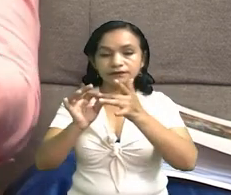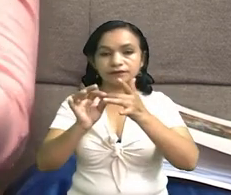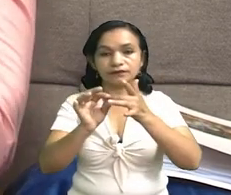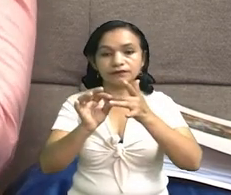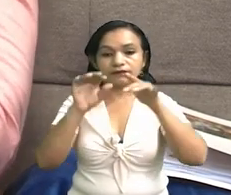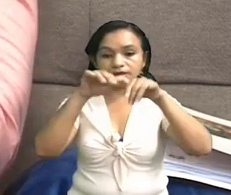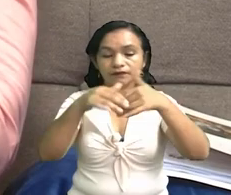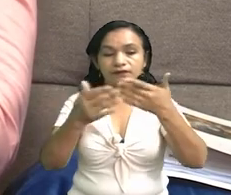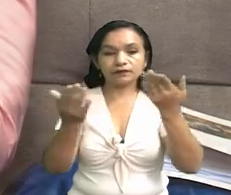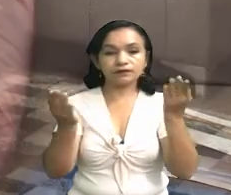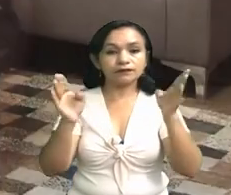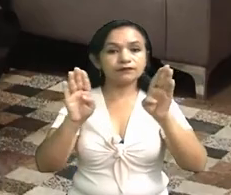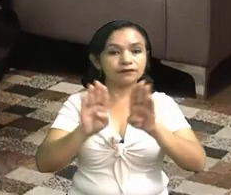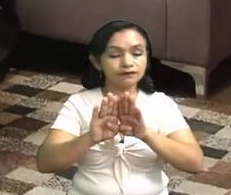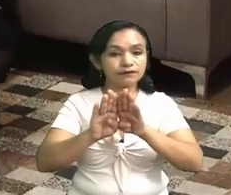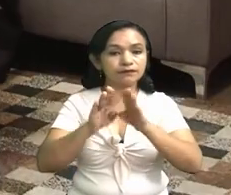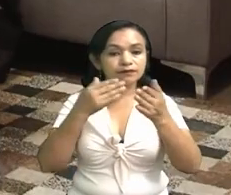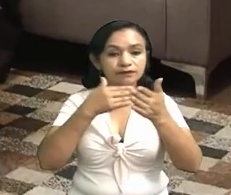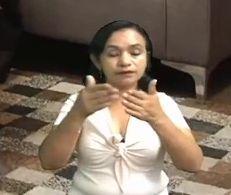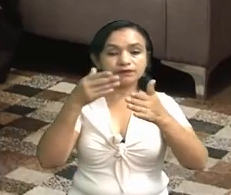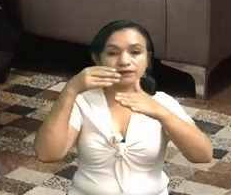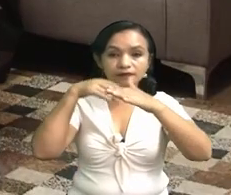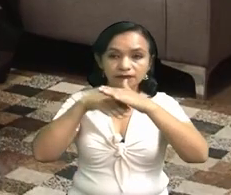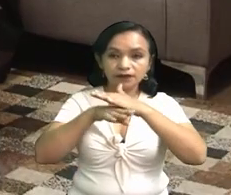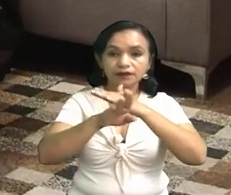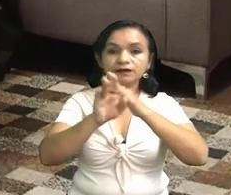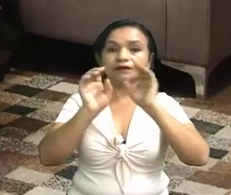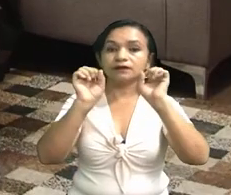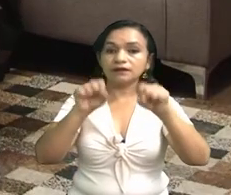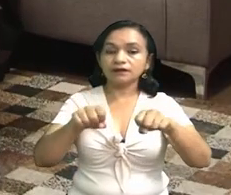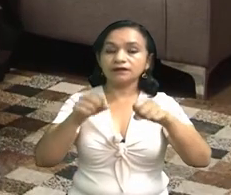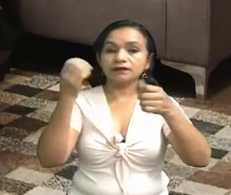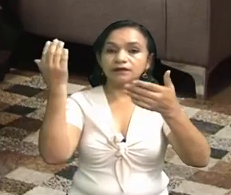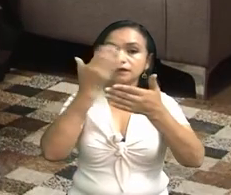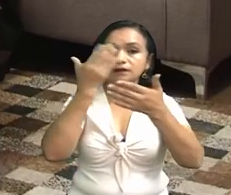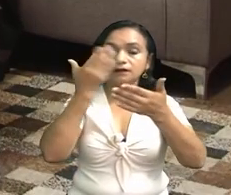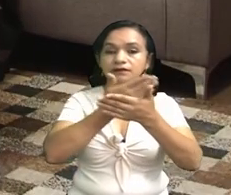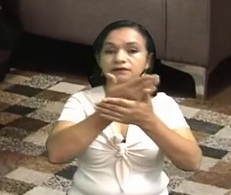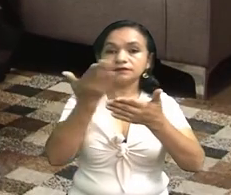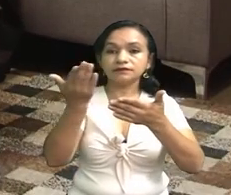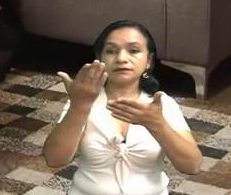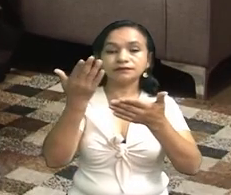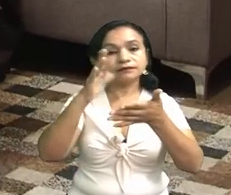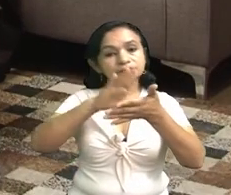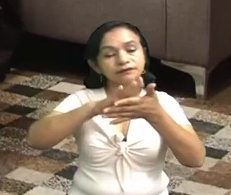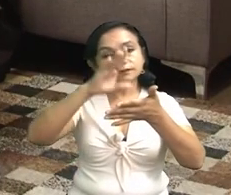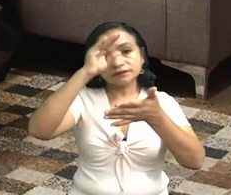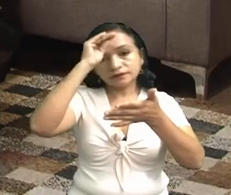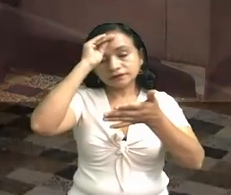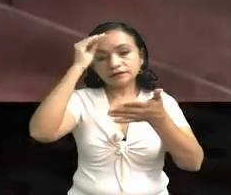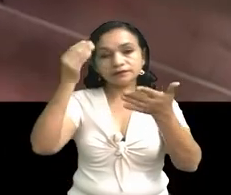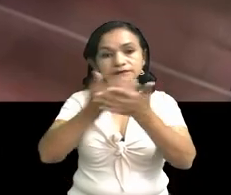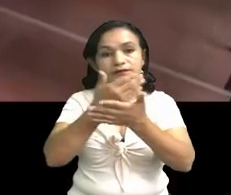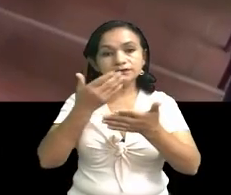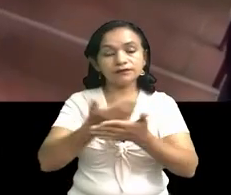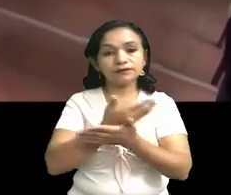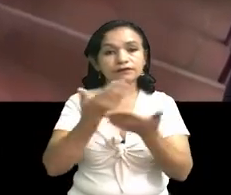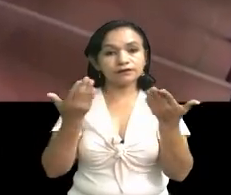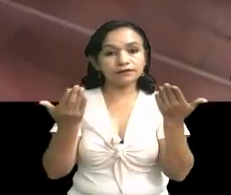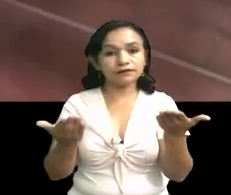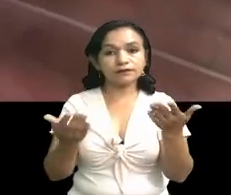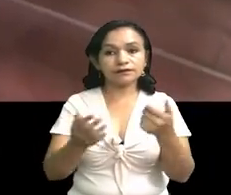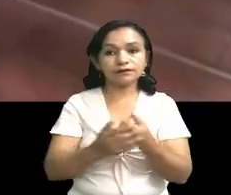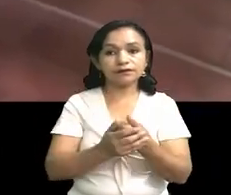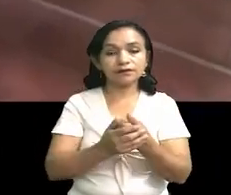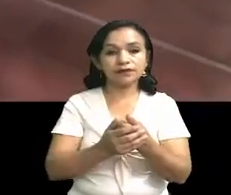nuestras aulas de clase y los accesos que tengamos para que los estudiantes salgan con esos conocimientos actualizados. Pero no,